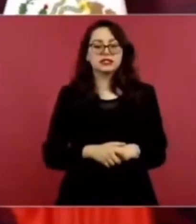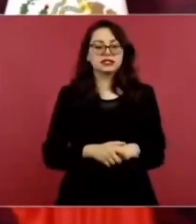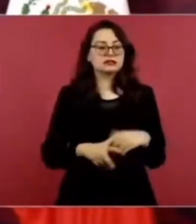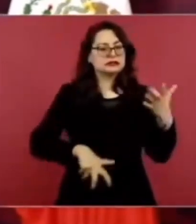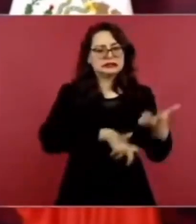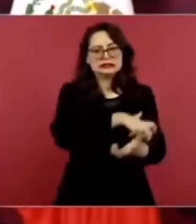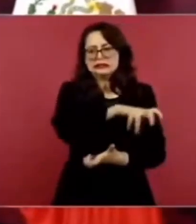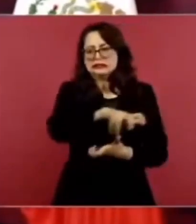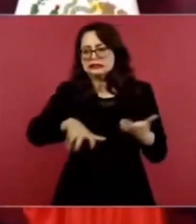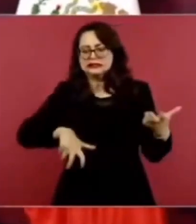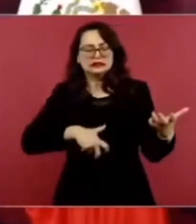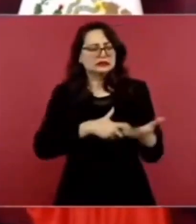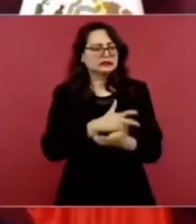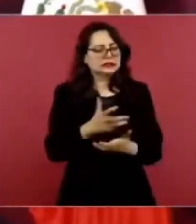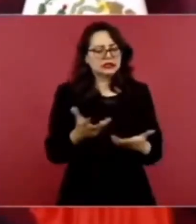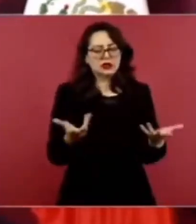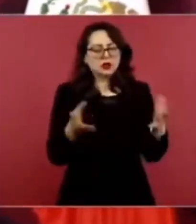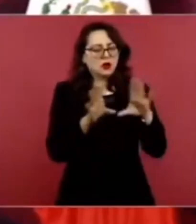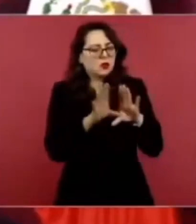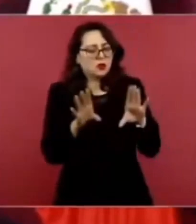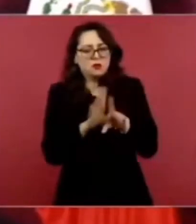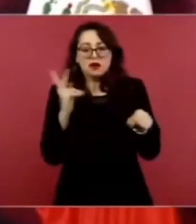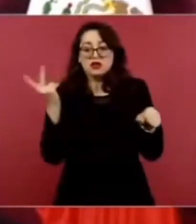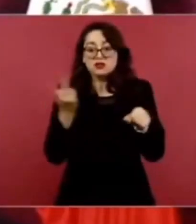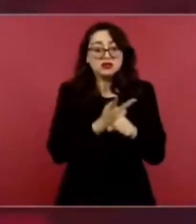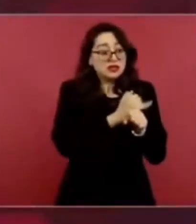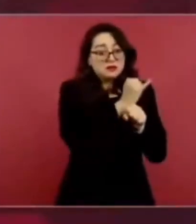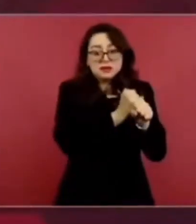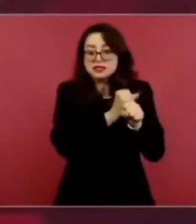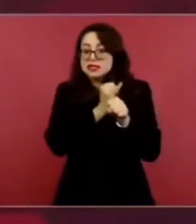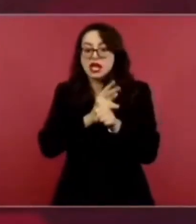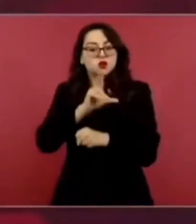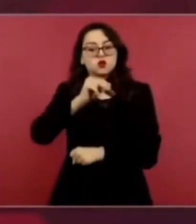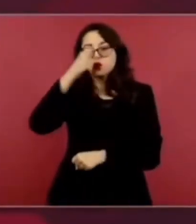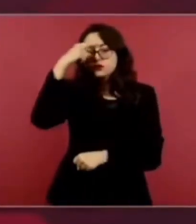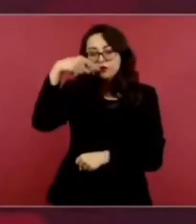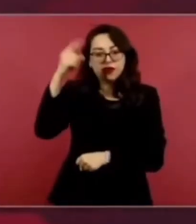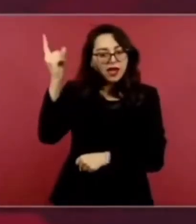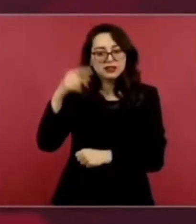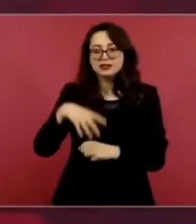O sea, a ver, ¿cómo estuvo esto? ¿Qué implicó?